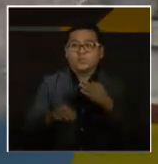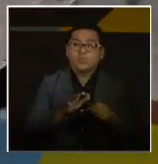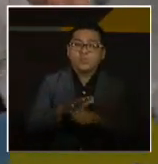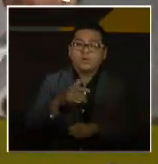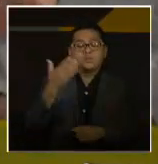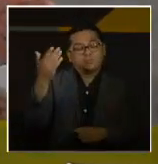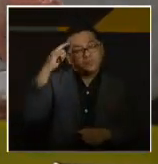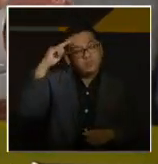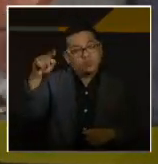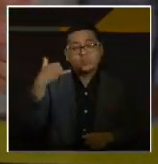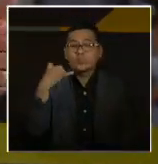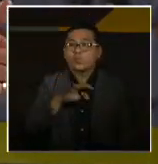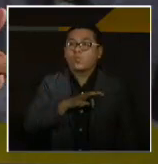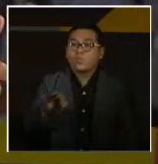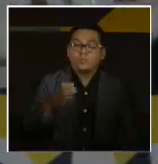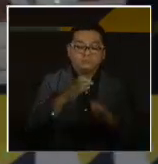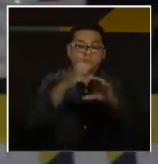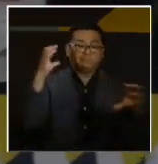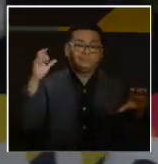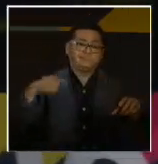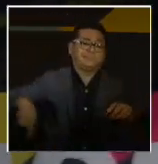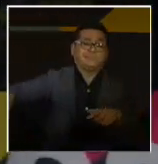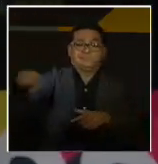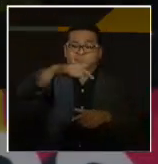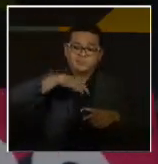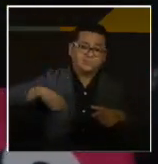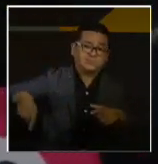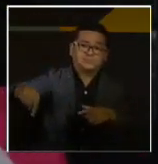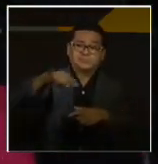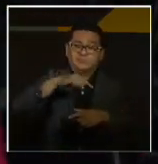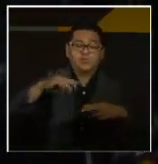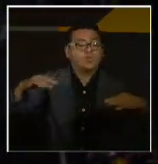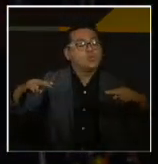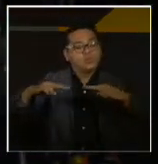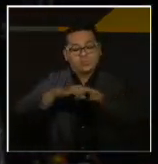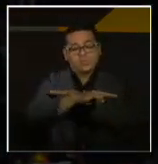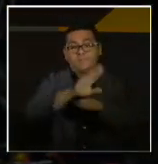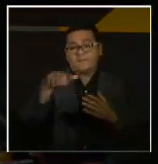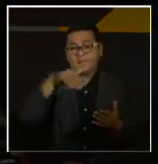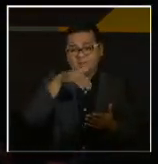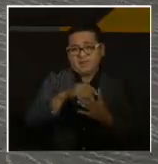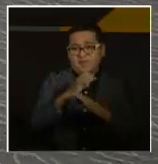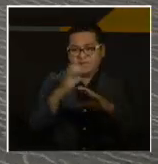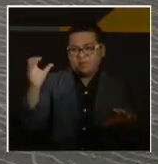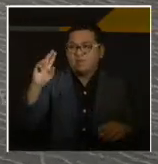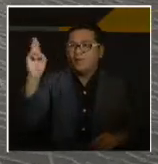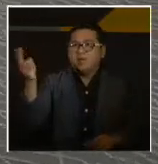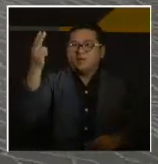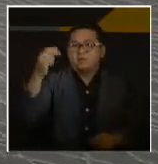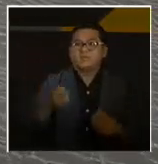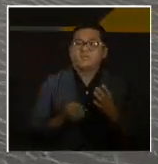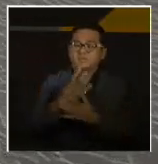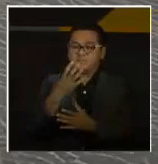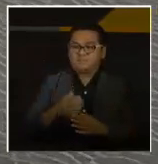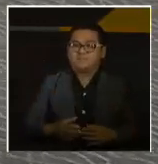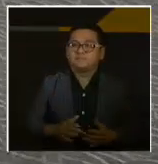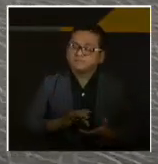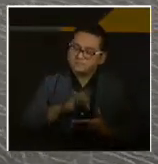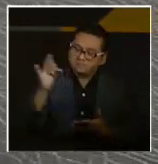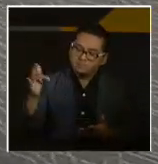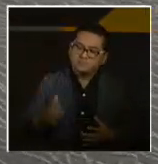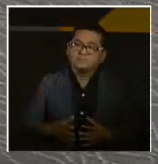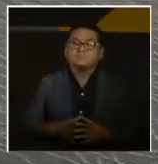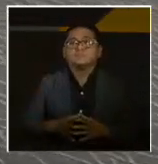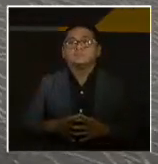cual propongo un Yucabús que gire en un transporte alrededor del periférico de Mérida y dos universidades nuevas. Gracias,